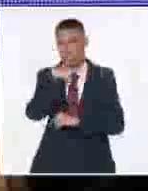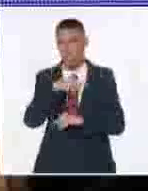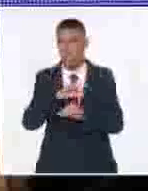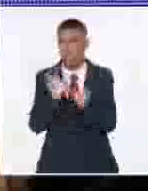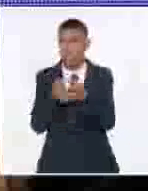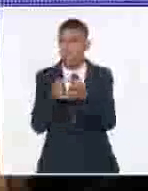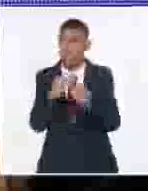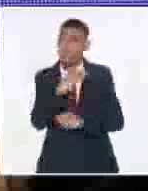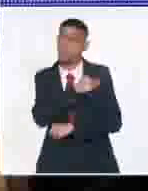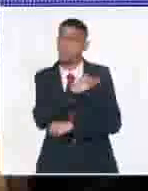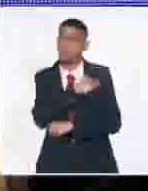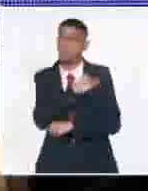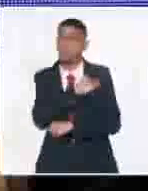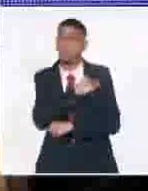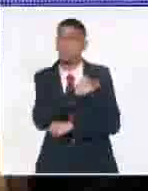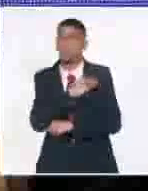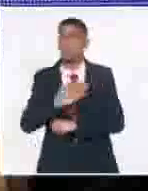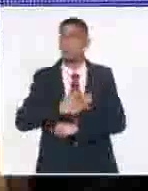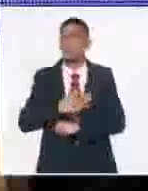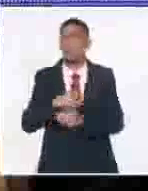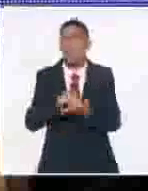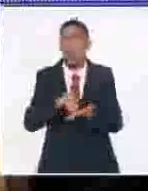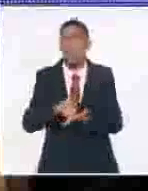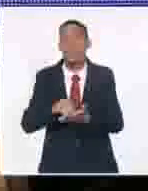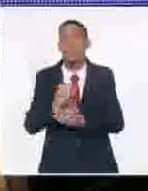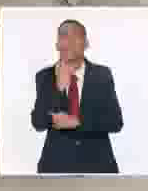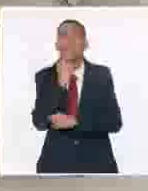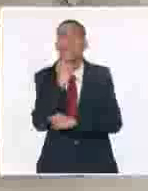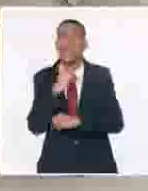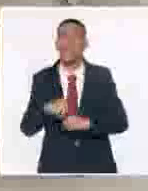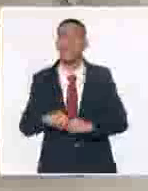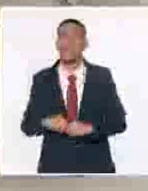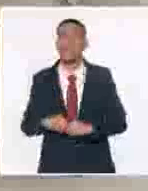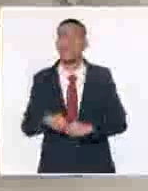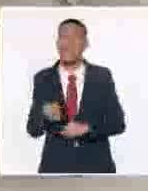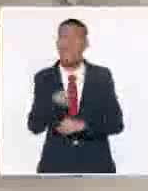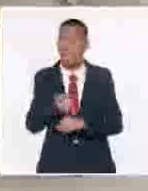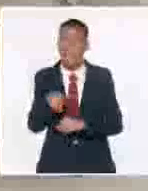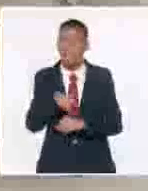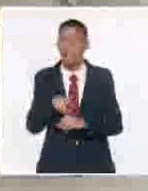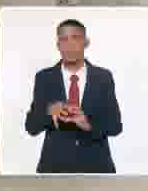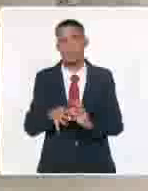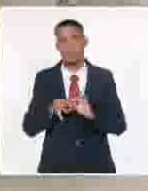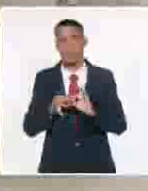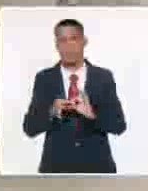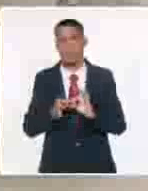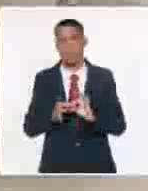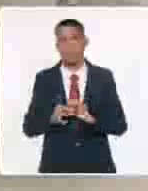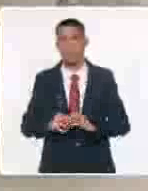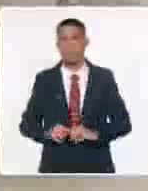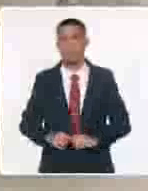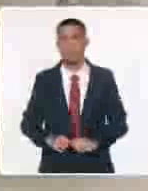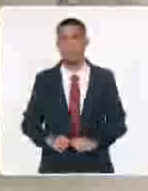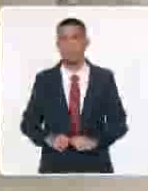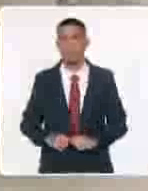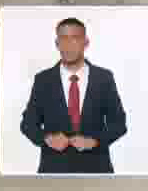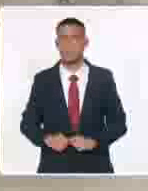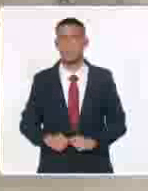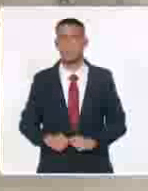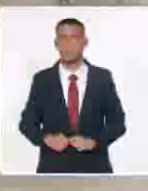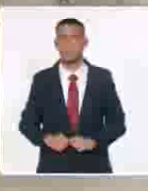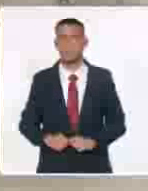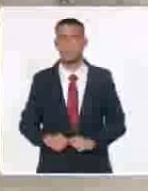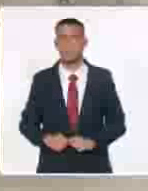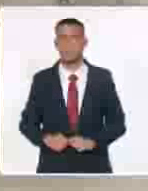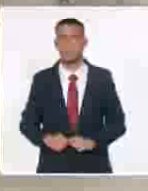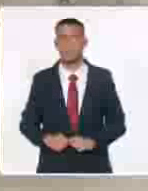militares israelíes, sería de consecuencias impredecibles. La